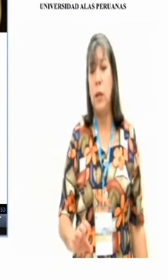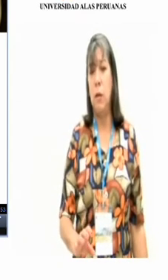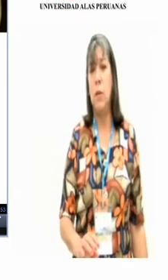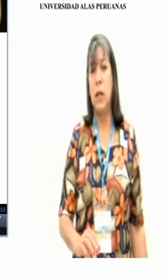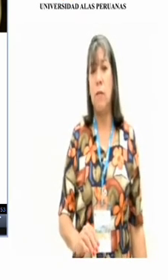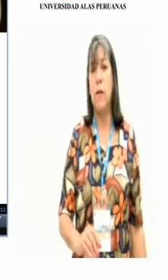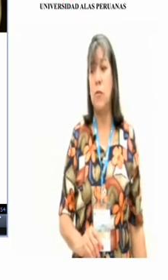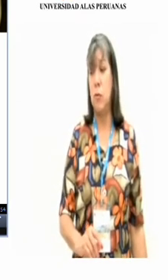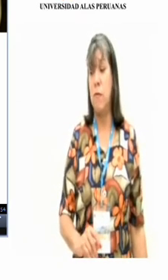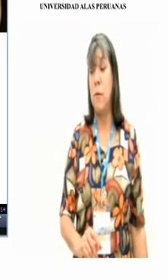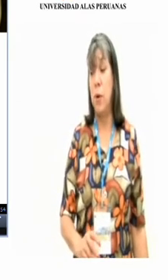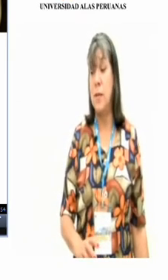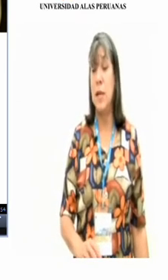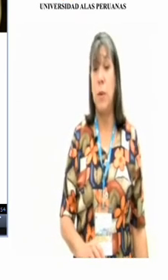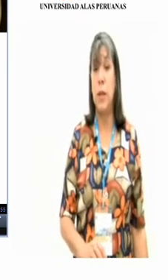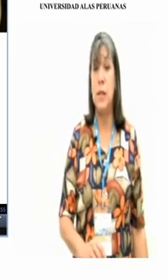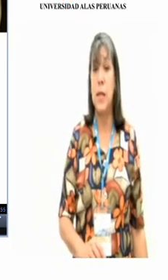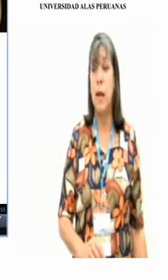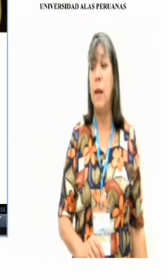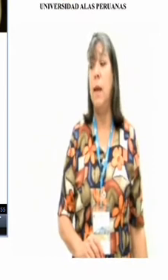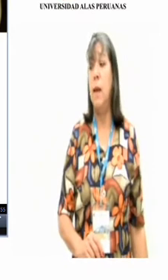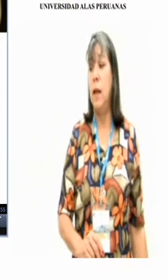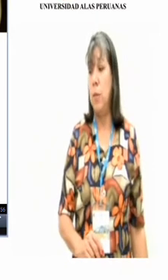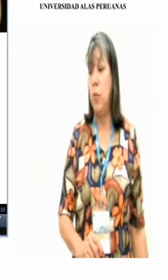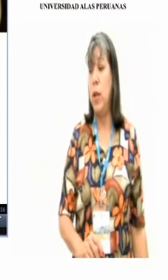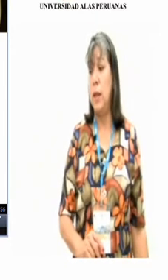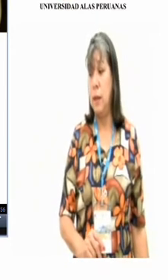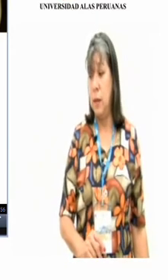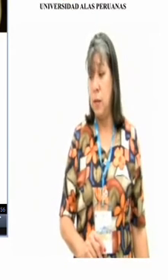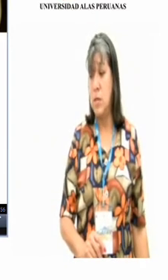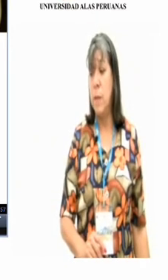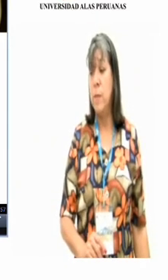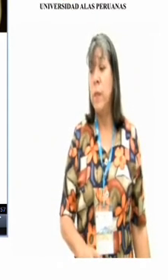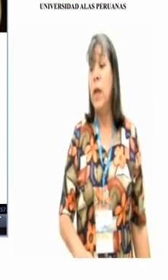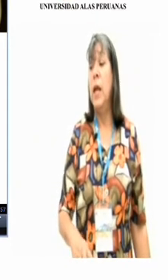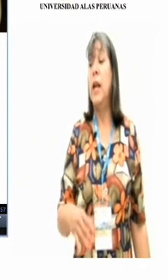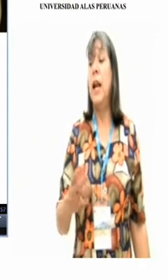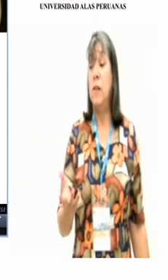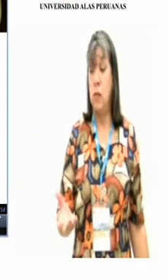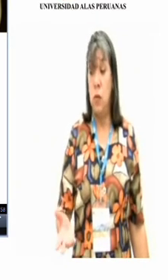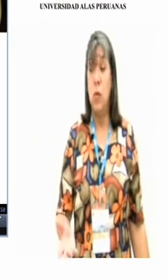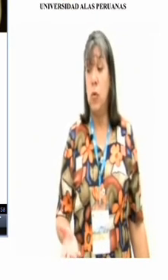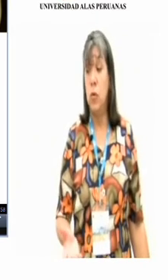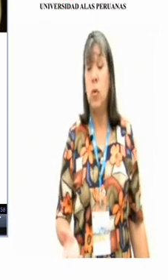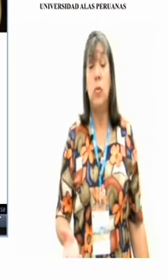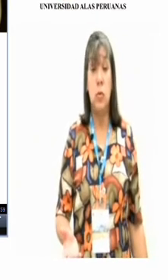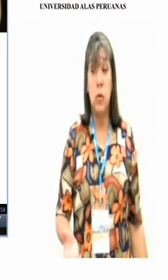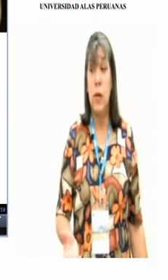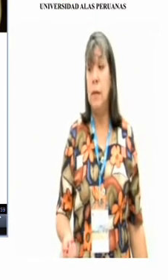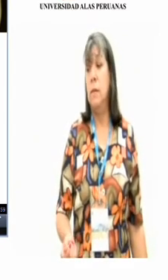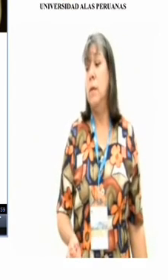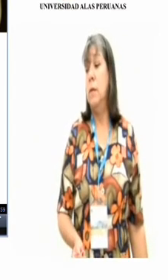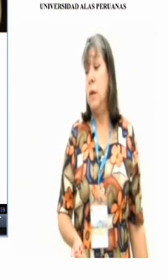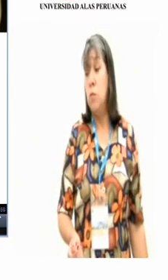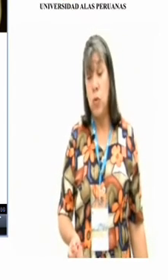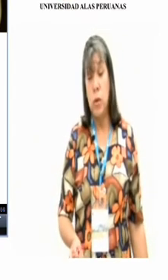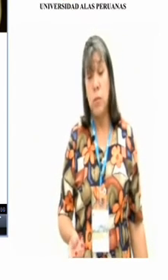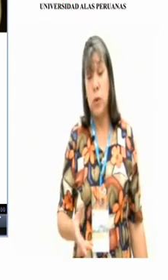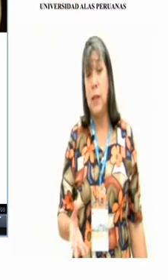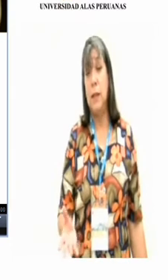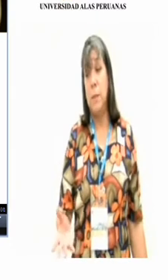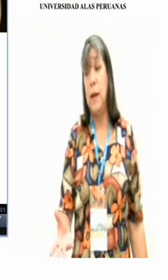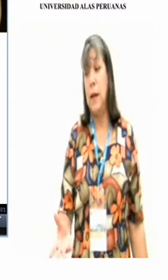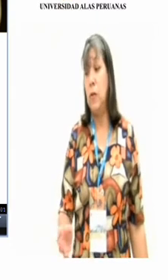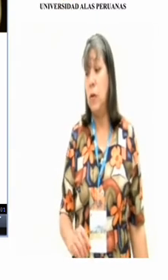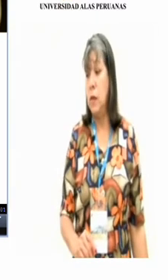eso definitivamente que favorece el aprendizaje en la modalidad a distancia. Relación con otros tutores, es